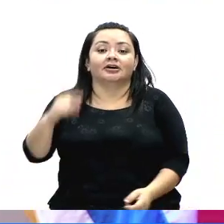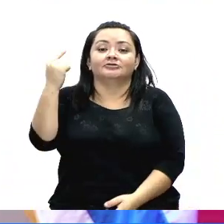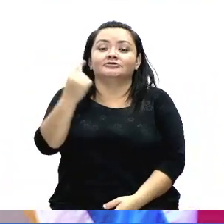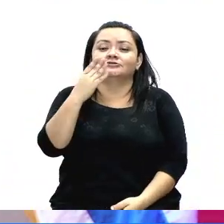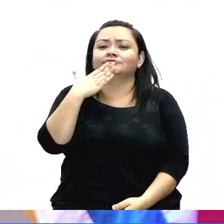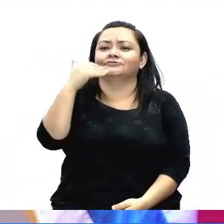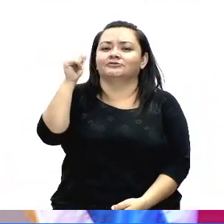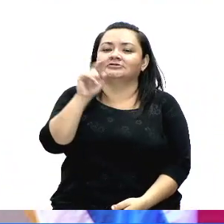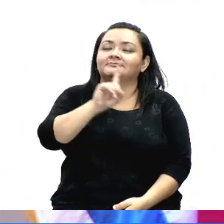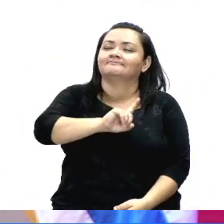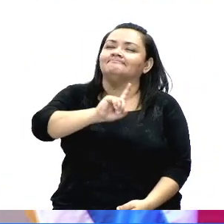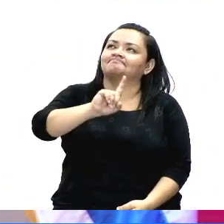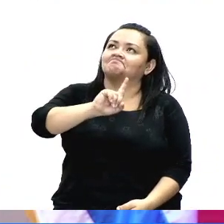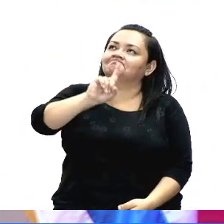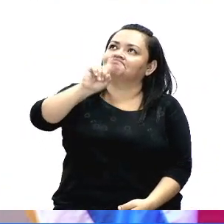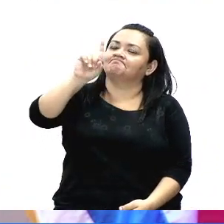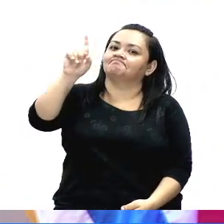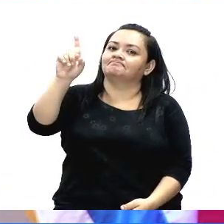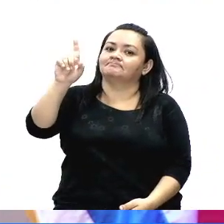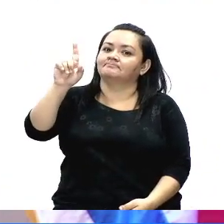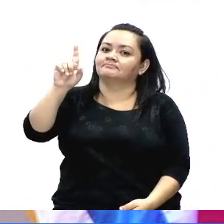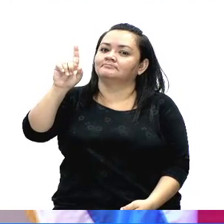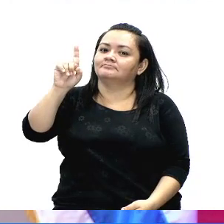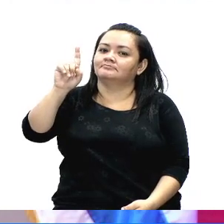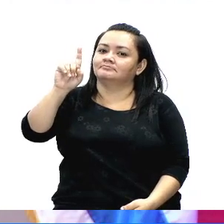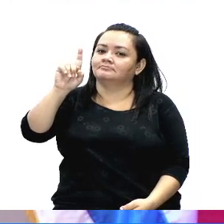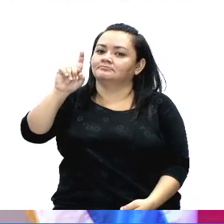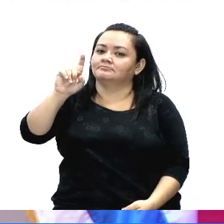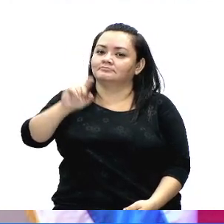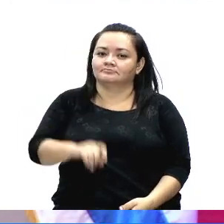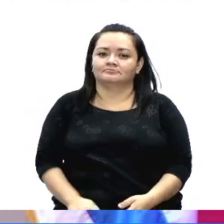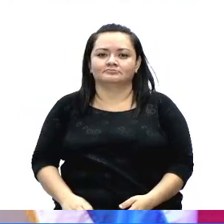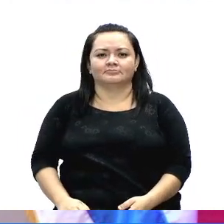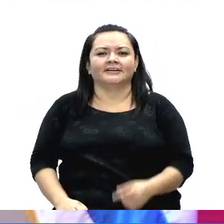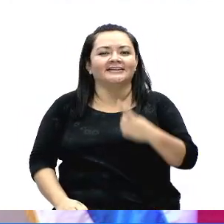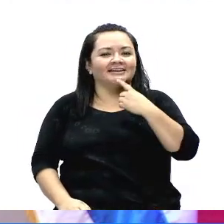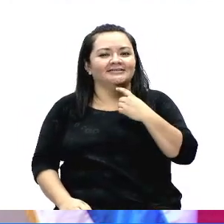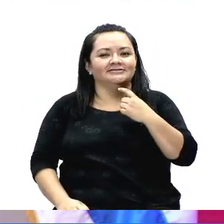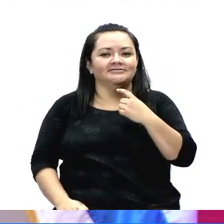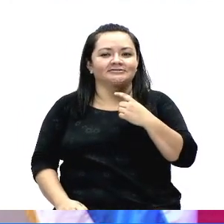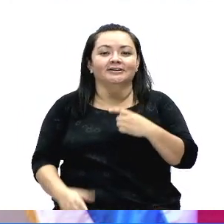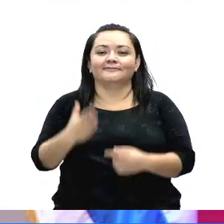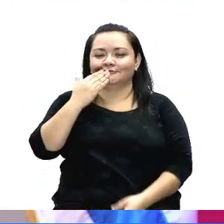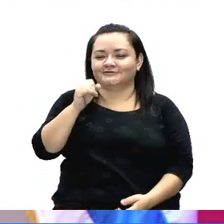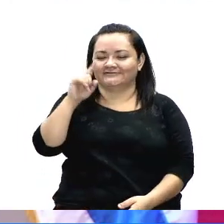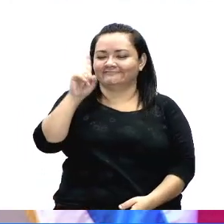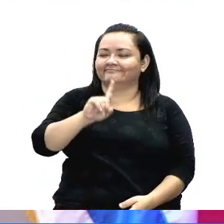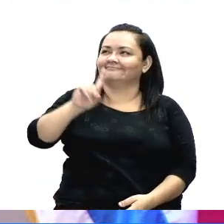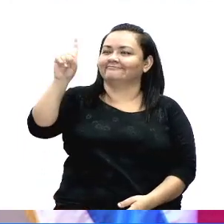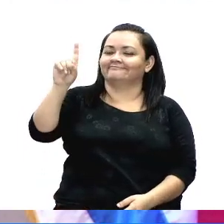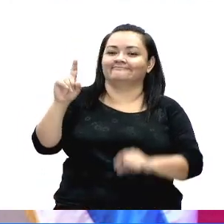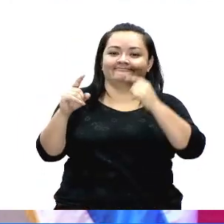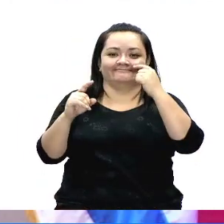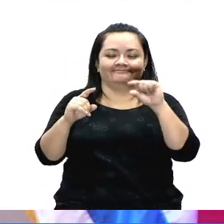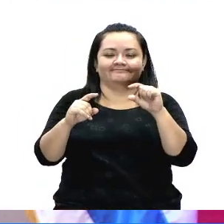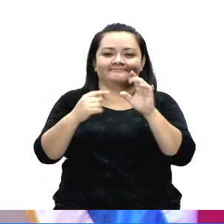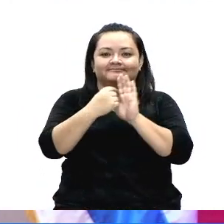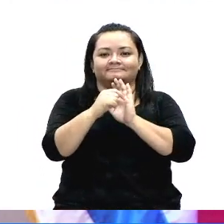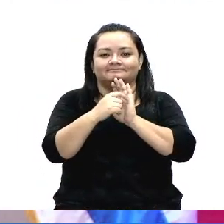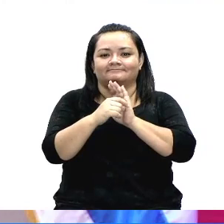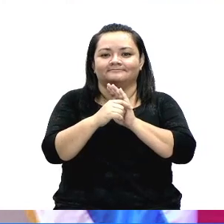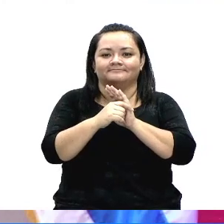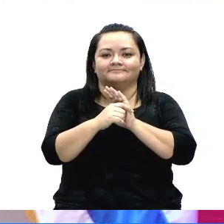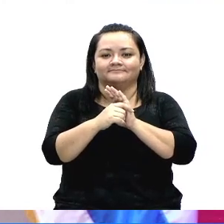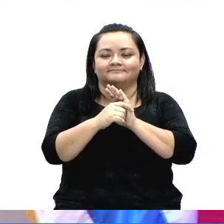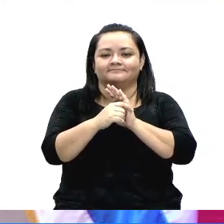moisés llego 2 a quien se quien se acercaba moisés 3 vea